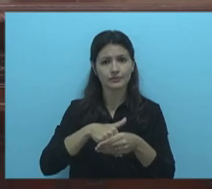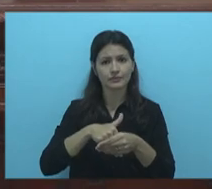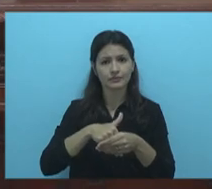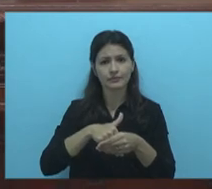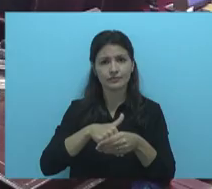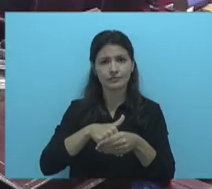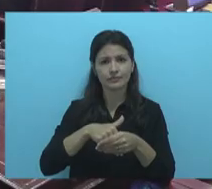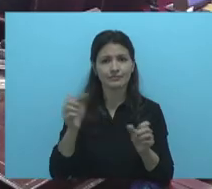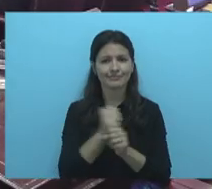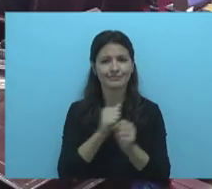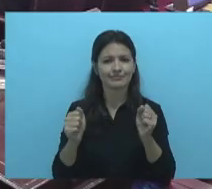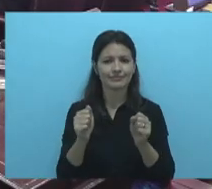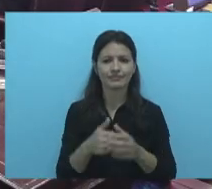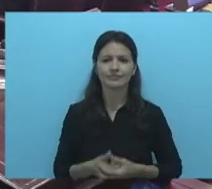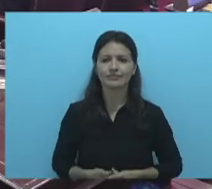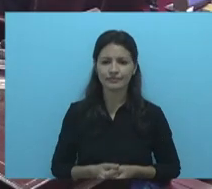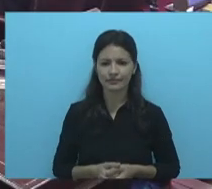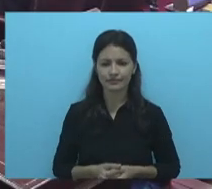resulta aprobado.